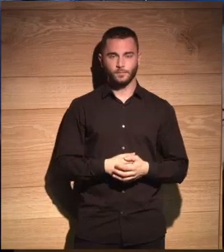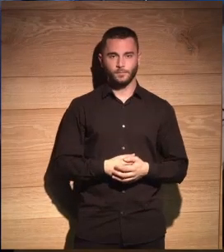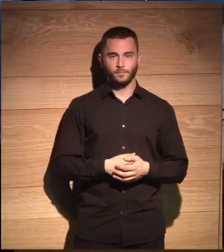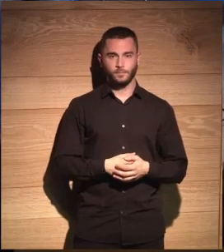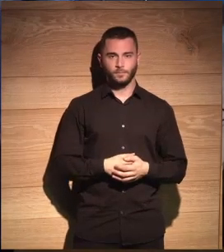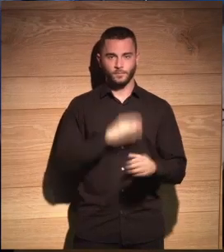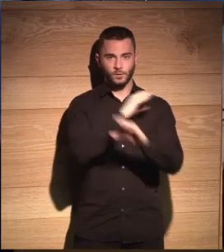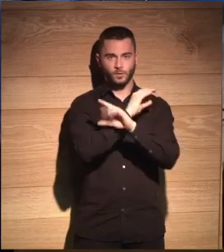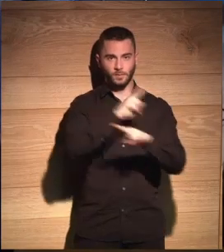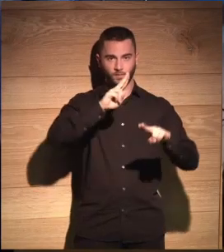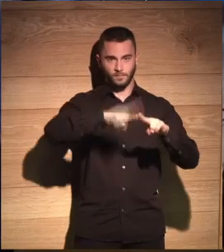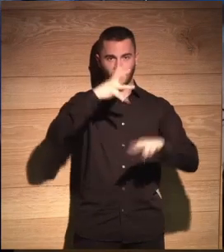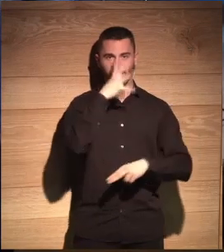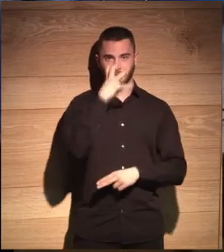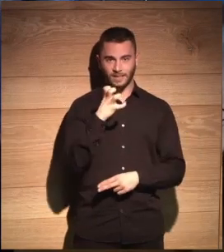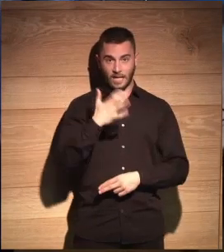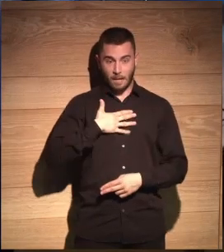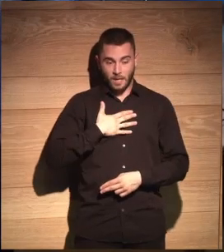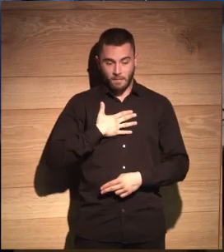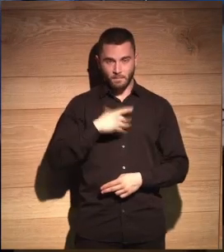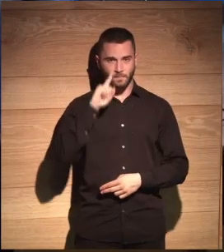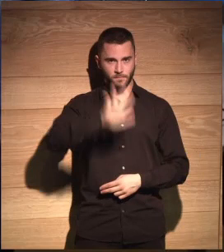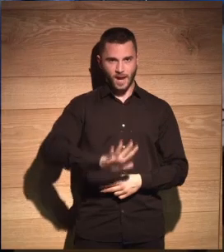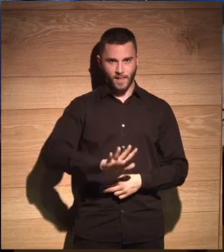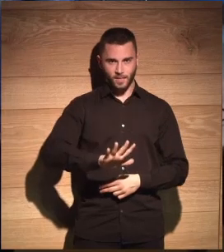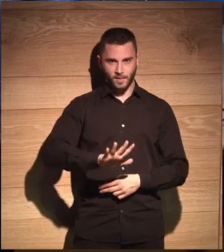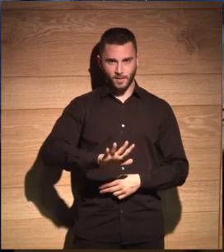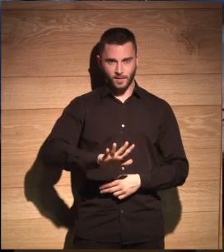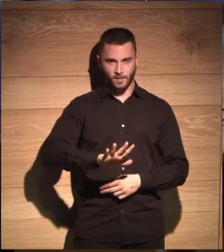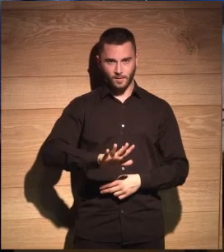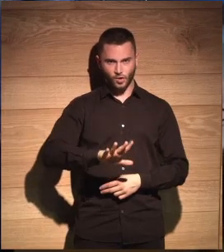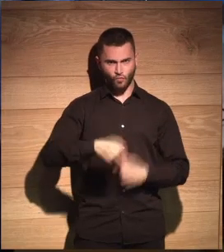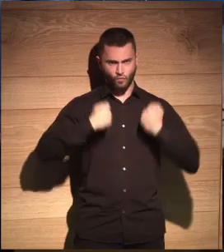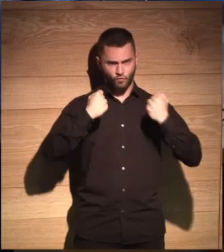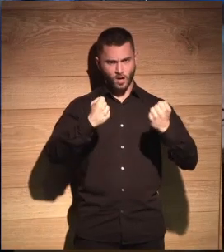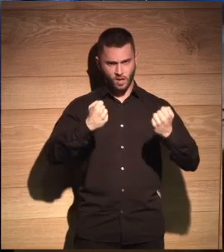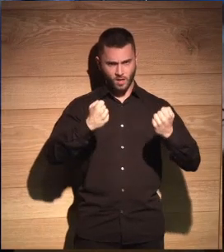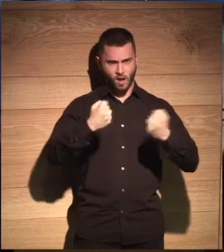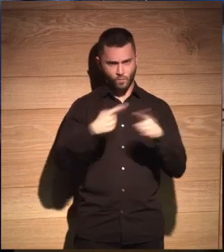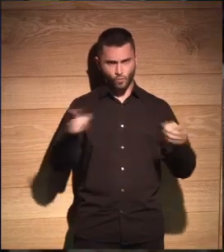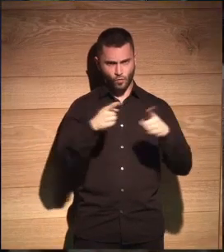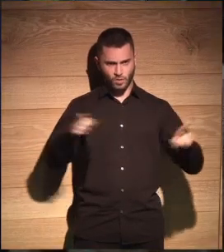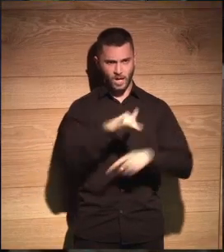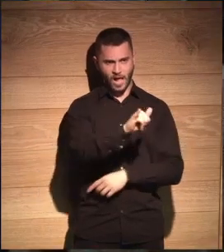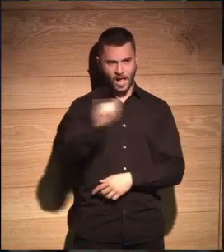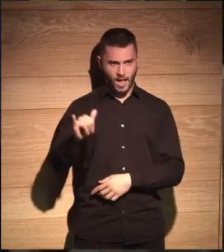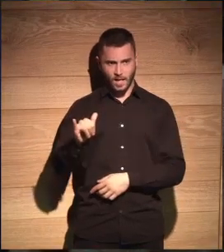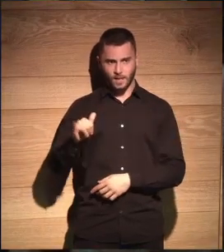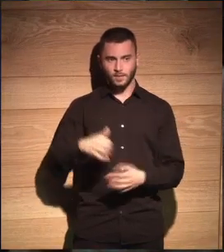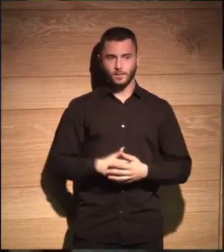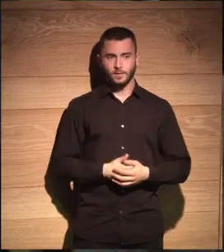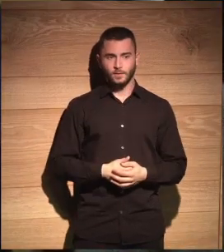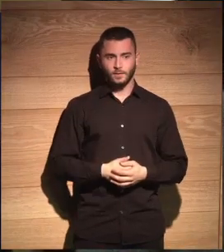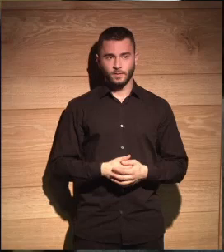que, al menos a mí siempre me ha parecido, que en el que tiene mucha fuerza la banda sonora. De hecho,